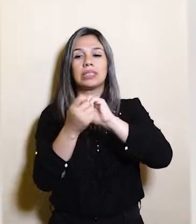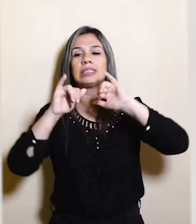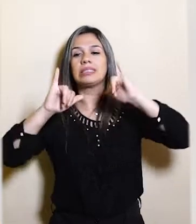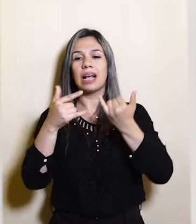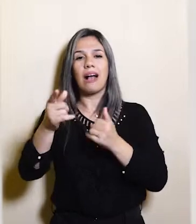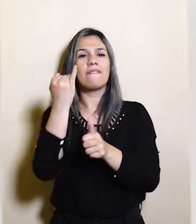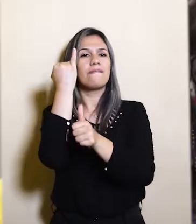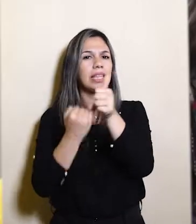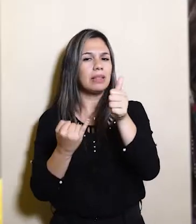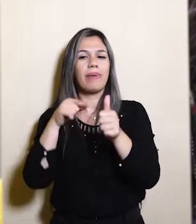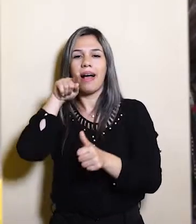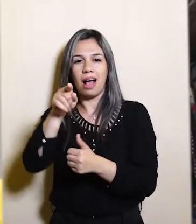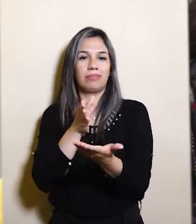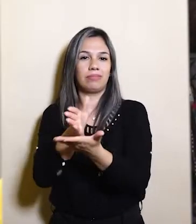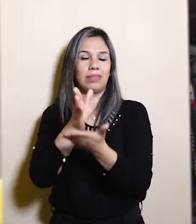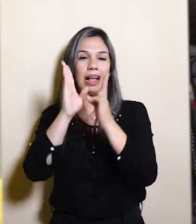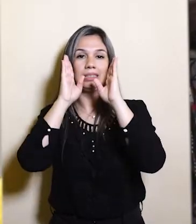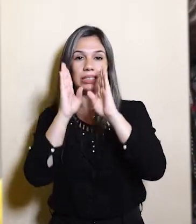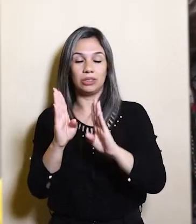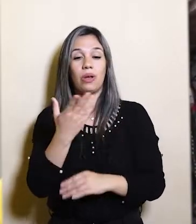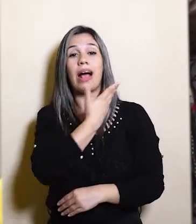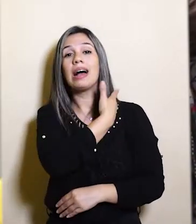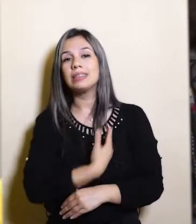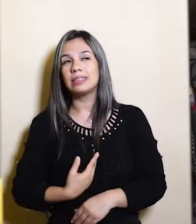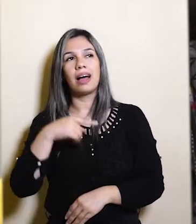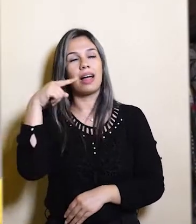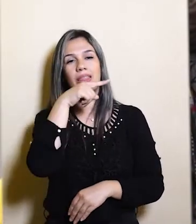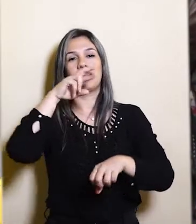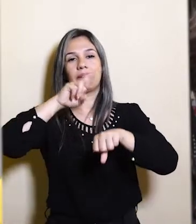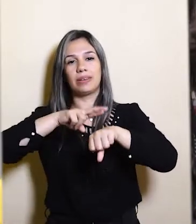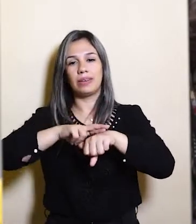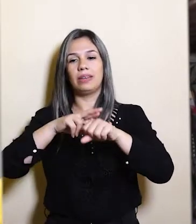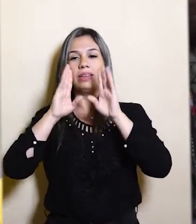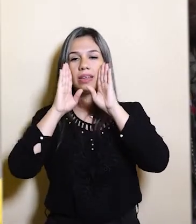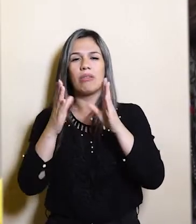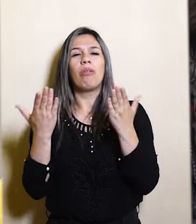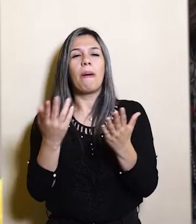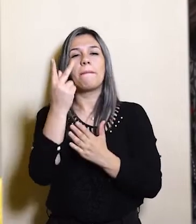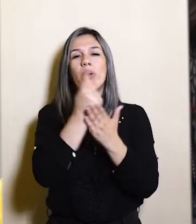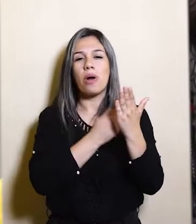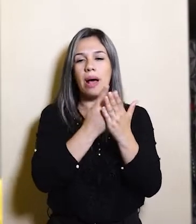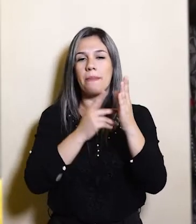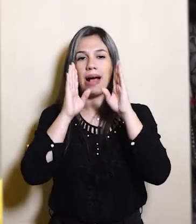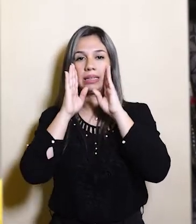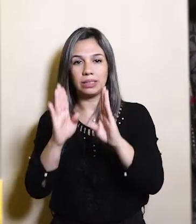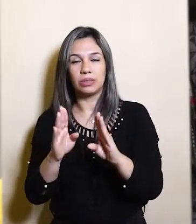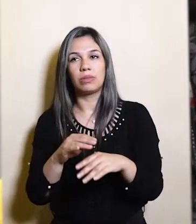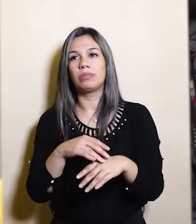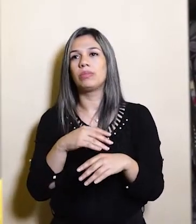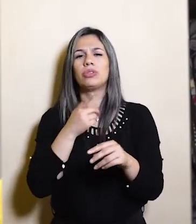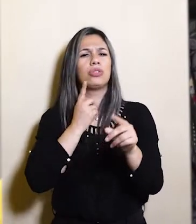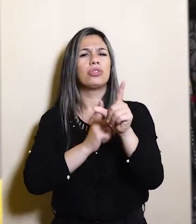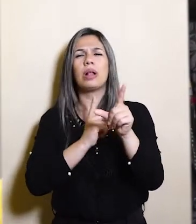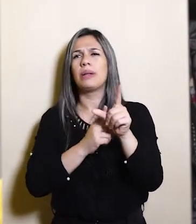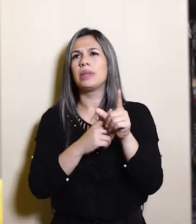víctimas. Es por eso que el Estado tiene que atender de manera integral, generando programas integrales de atención que no solo